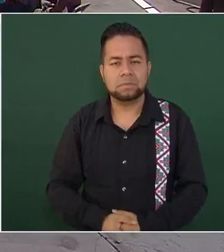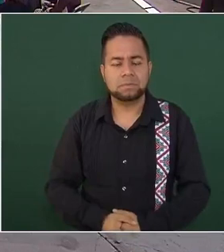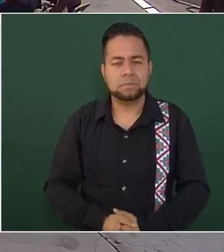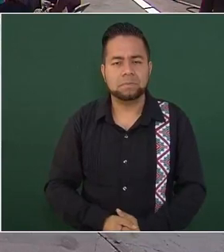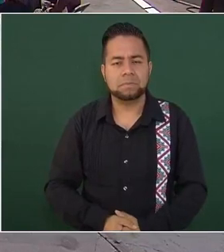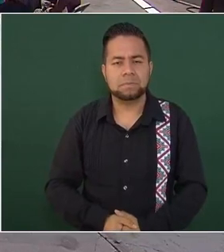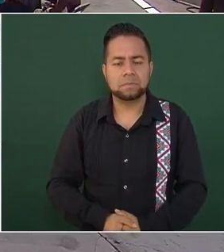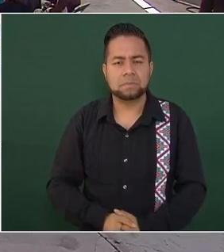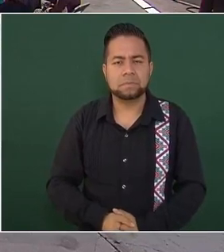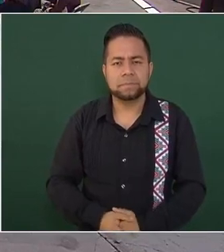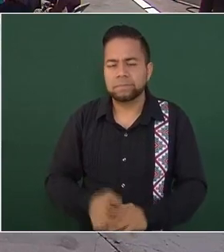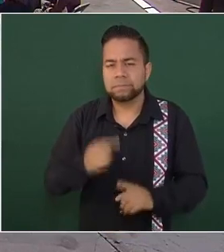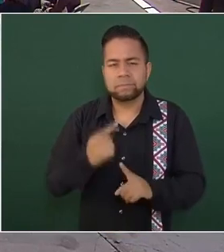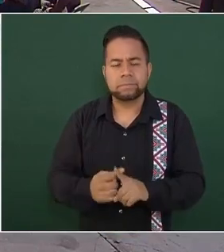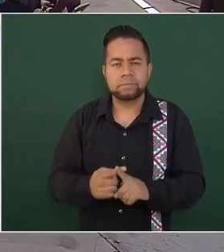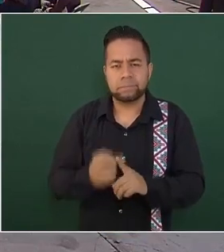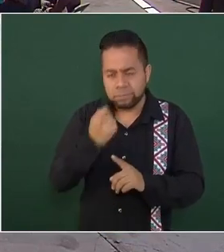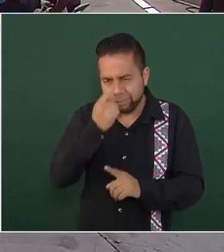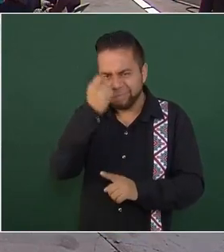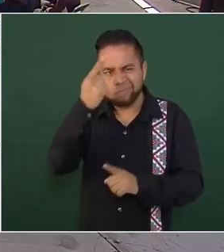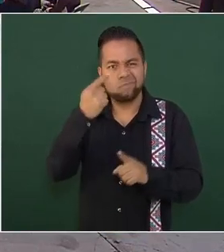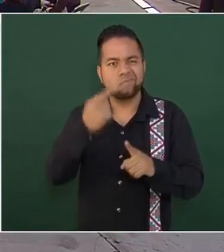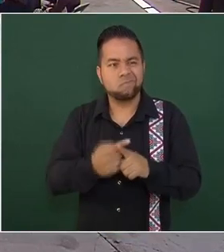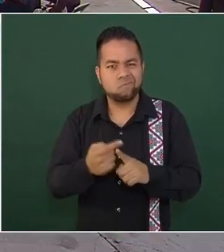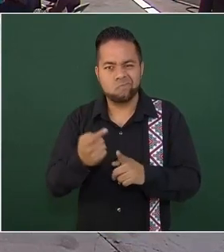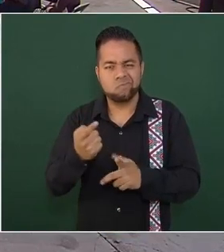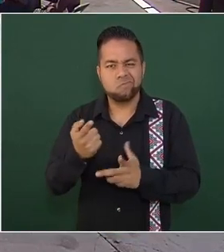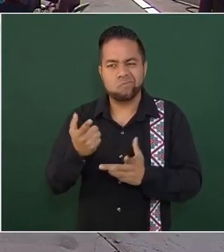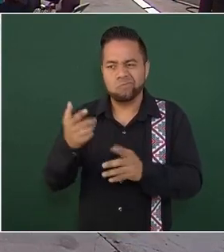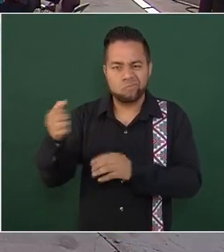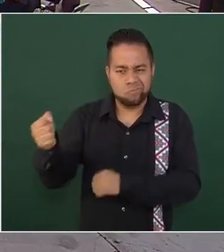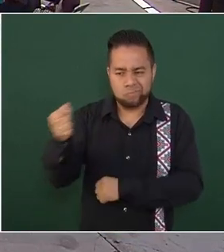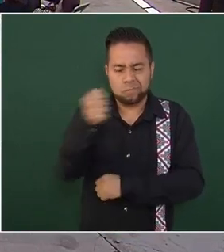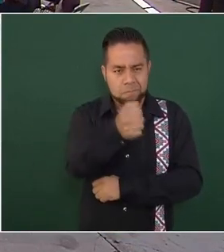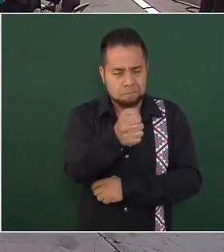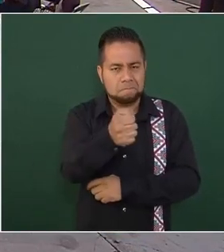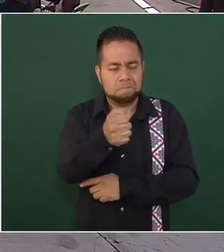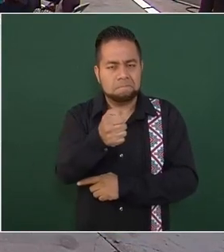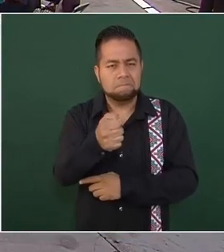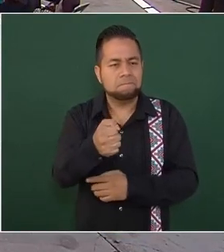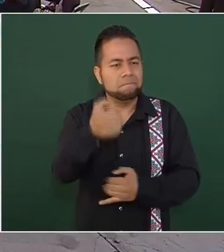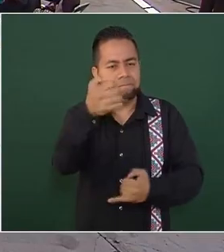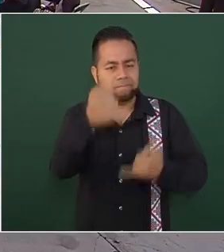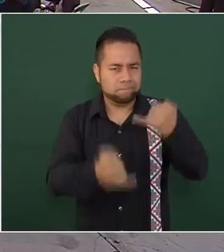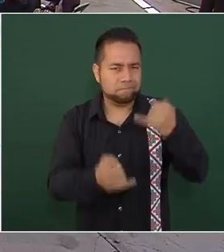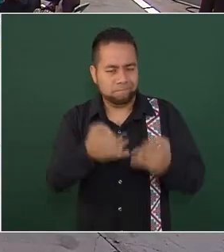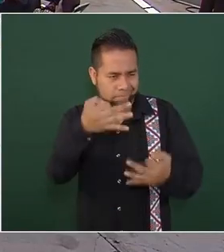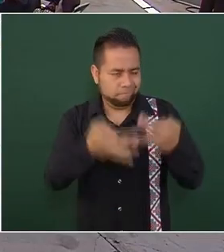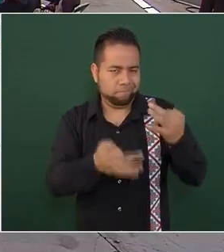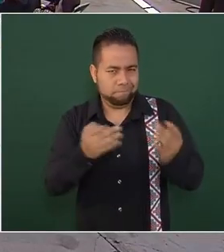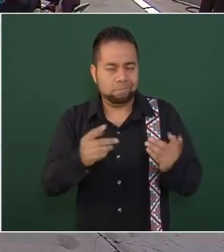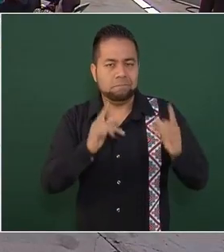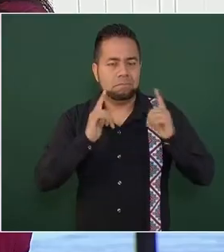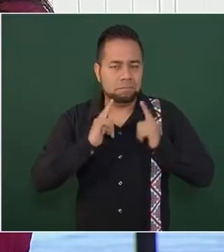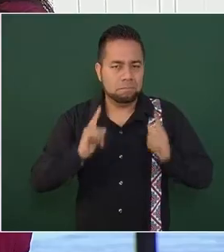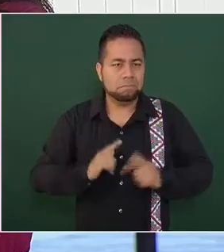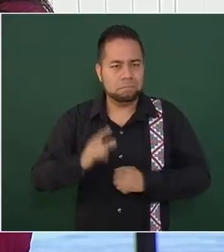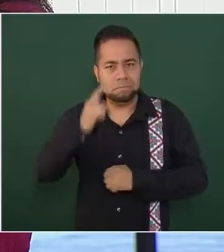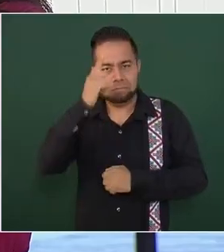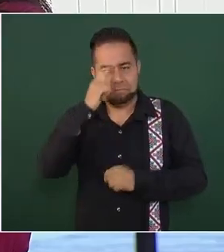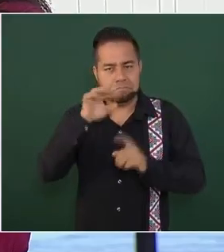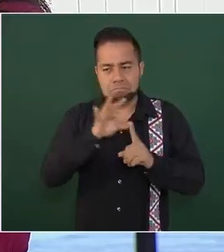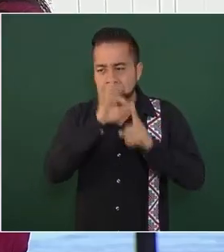el señor el autor intelectual fue puesto a disposición del tribunal judicial para